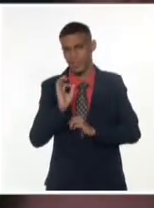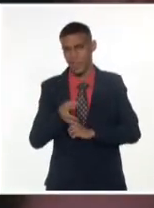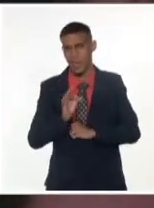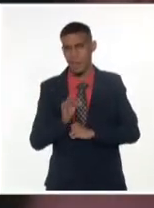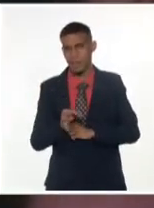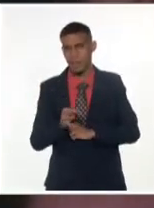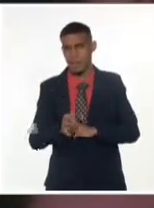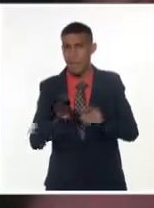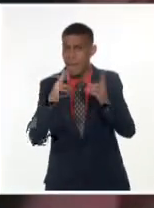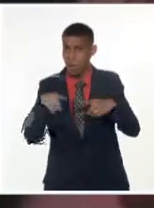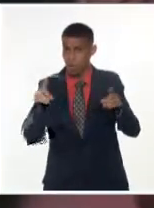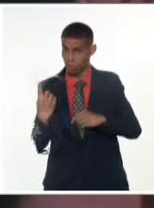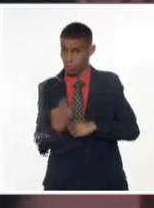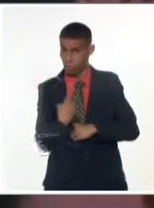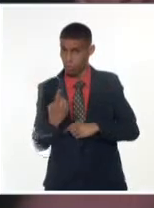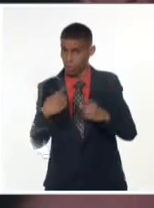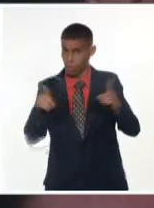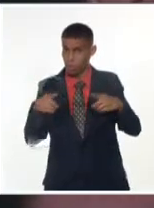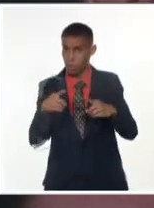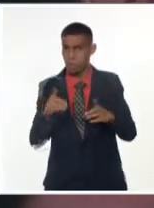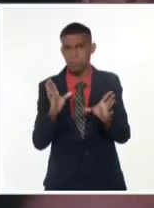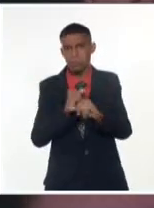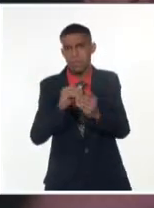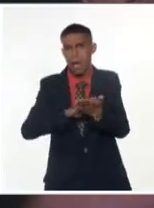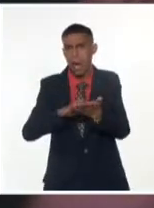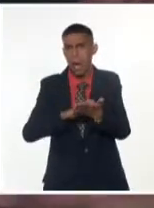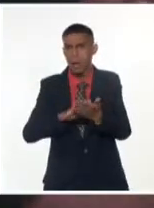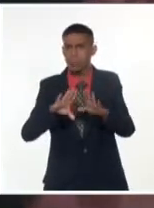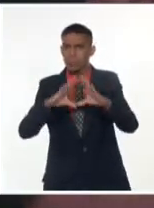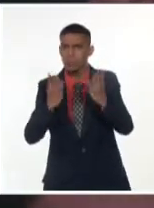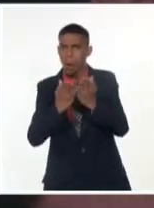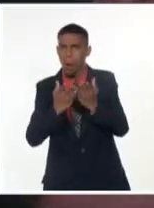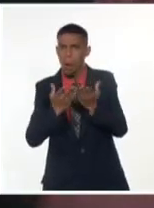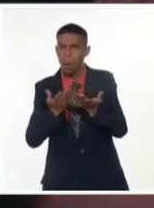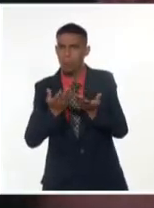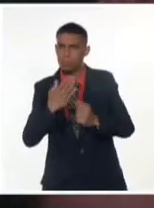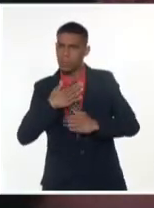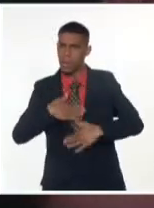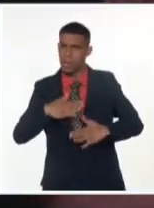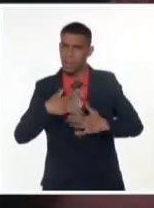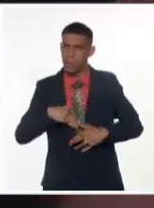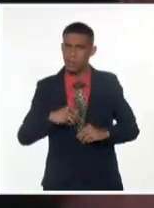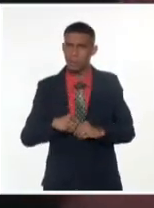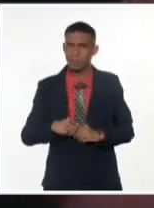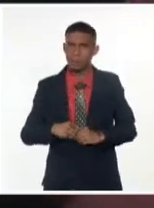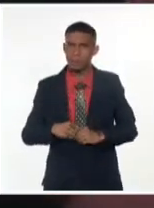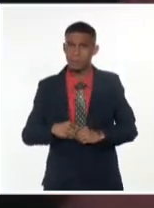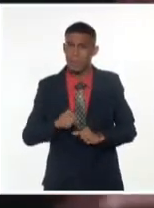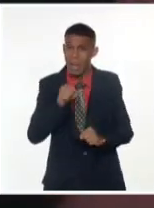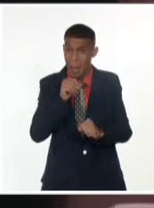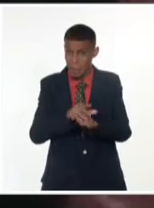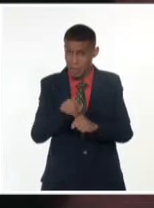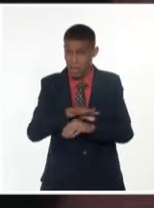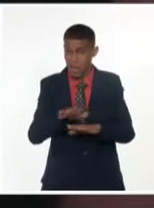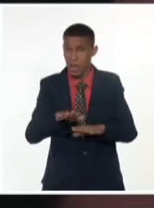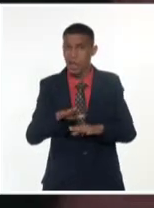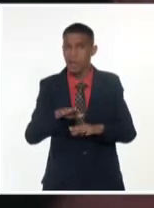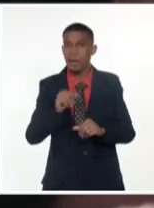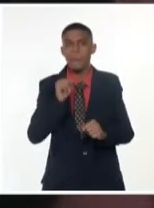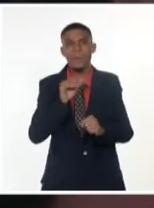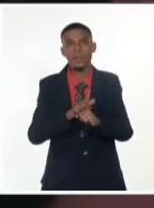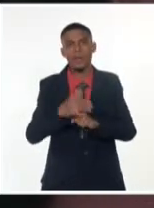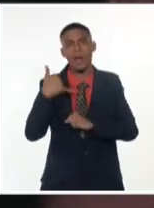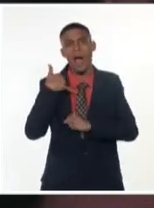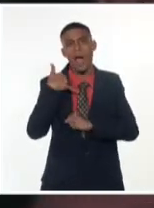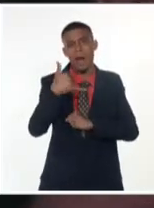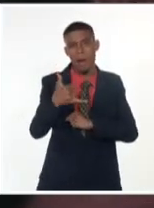el concierto no pasó. Y a partir de ahí entonces empezaron a llamar y amenazar a los dueños de la